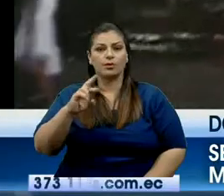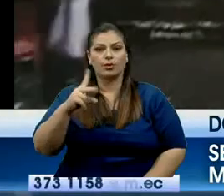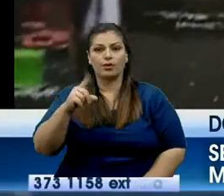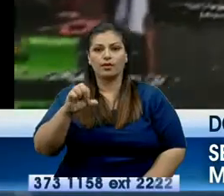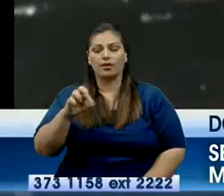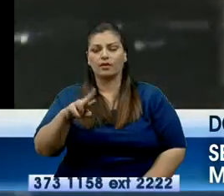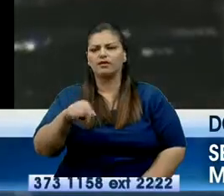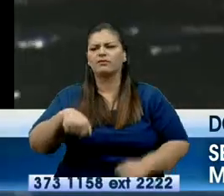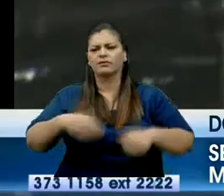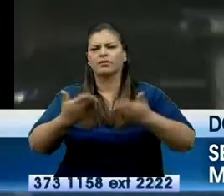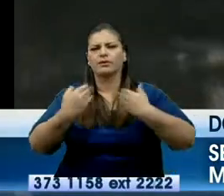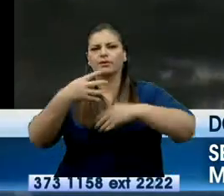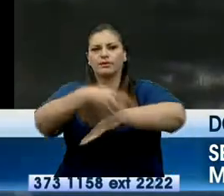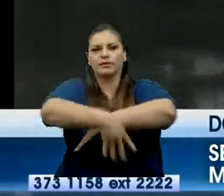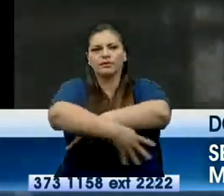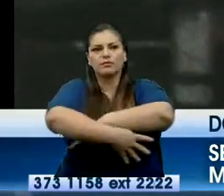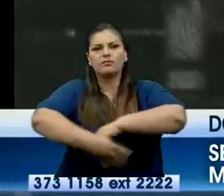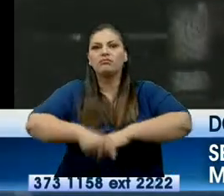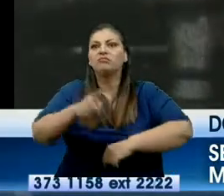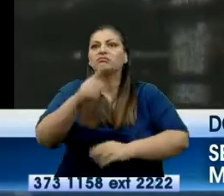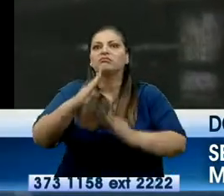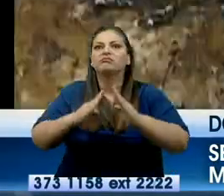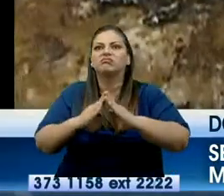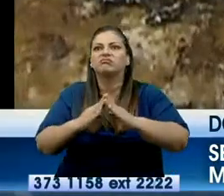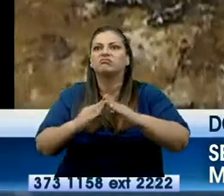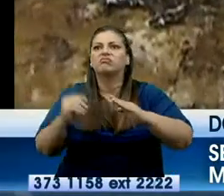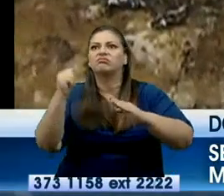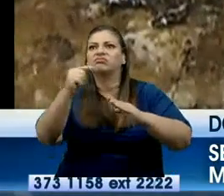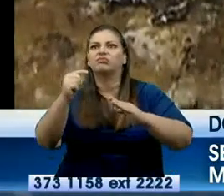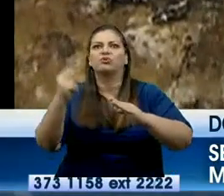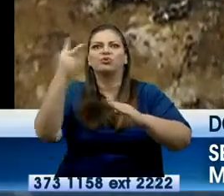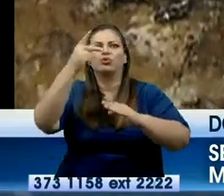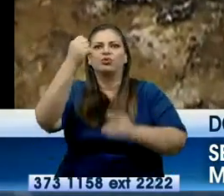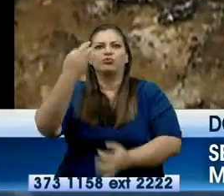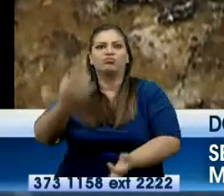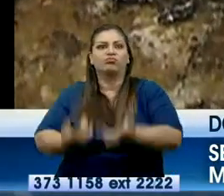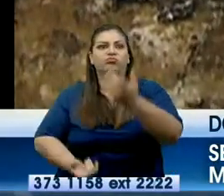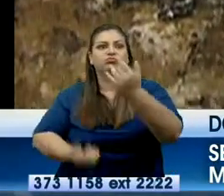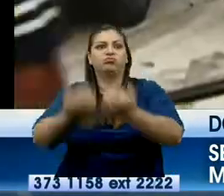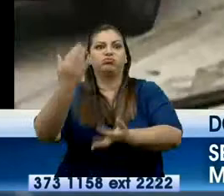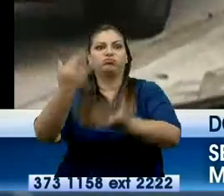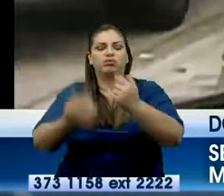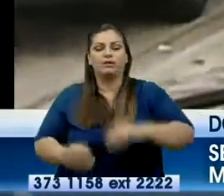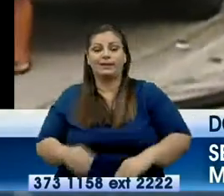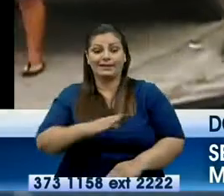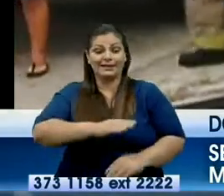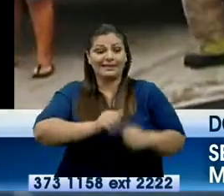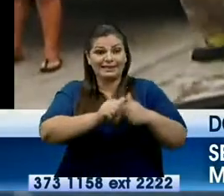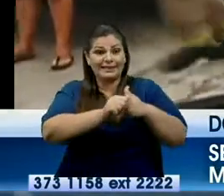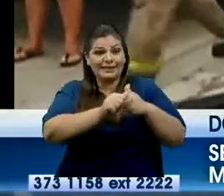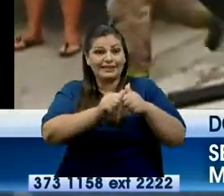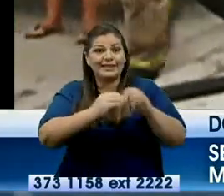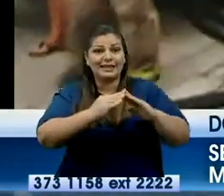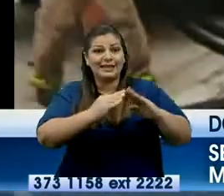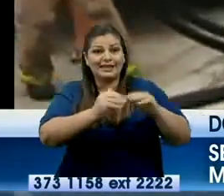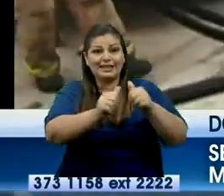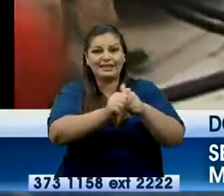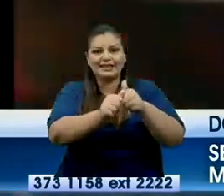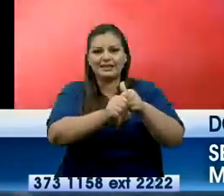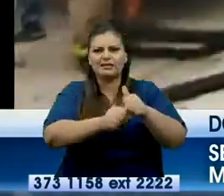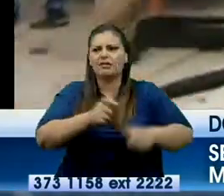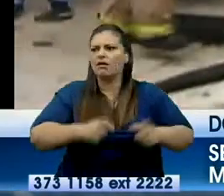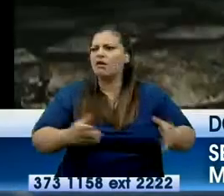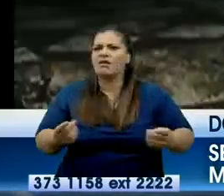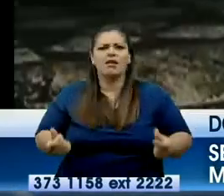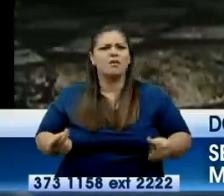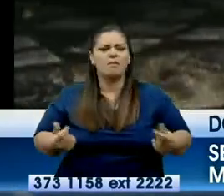corría el riesgo de incendiarse por completo. Y esto no se dio debido a que los vecinos del sector, al igual que los bomberos, actuaron de forma